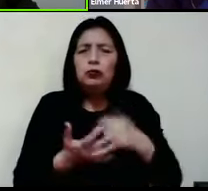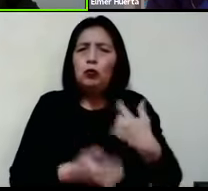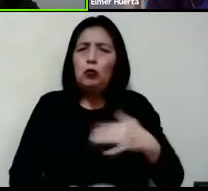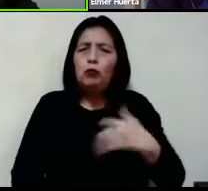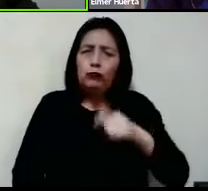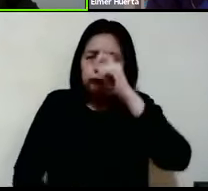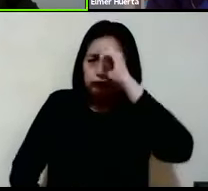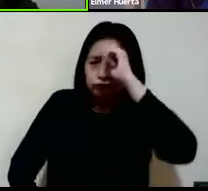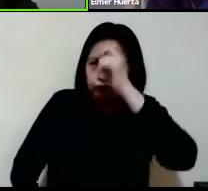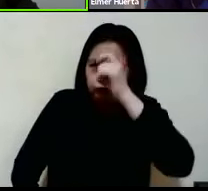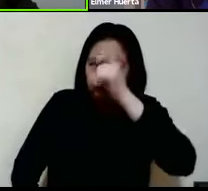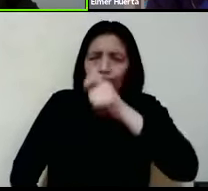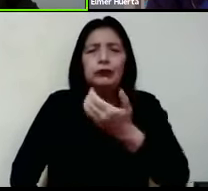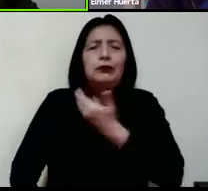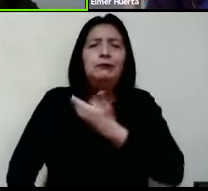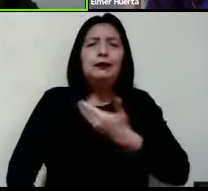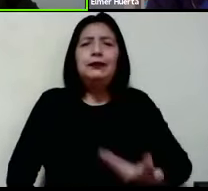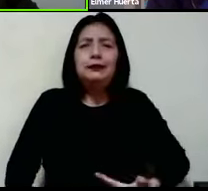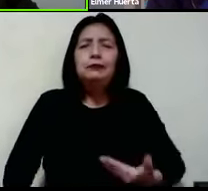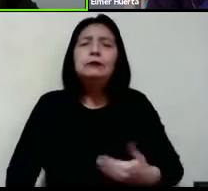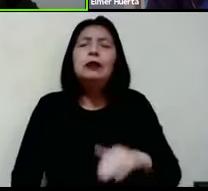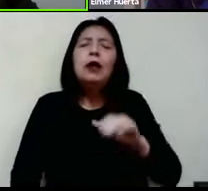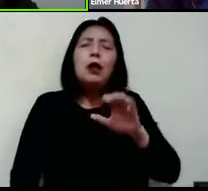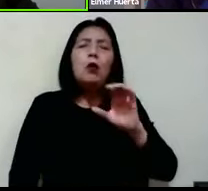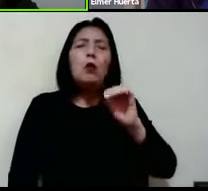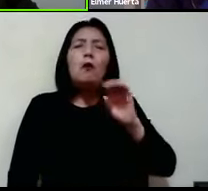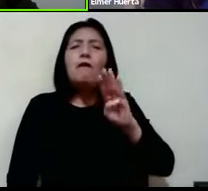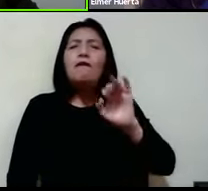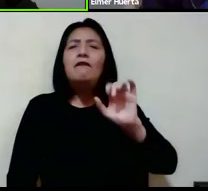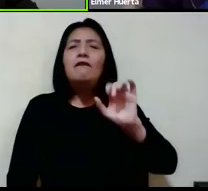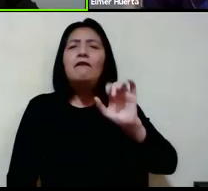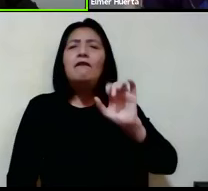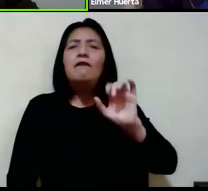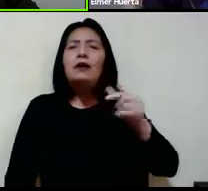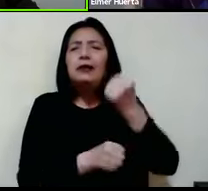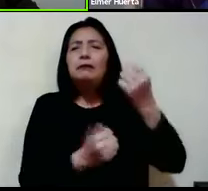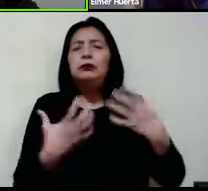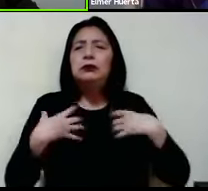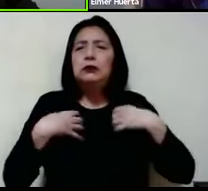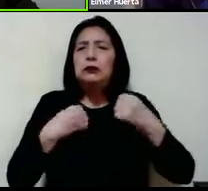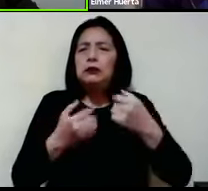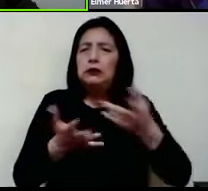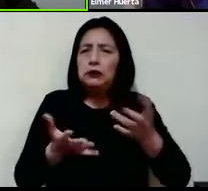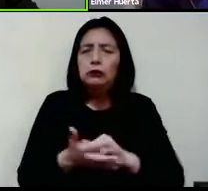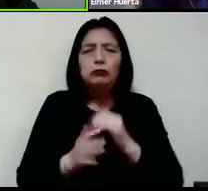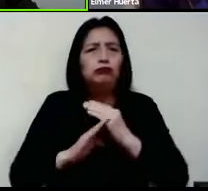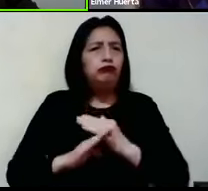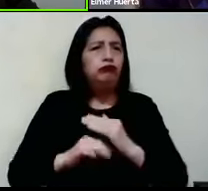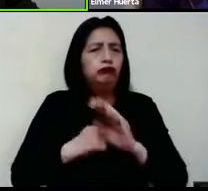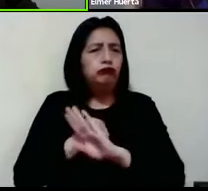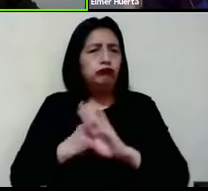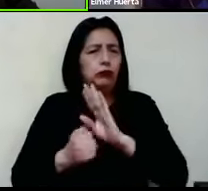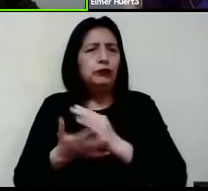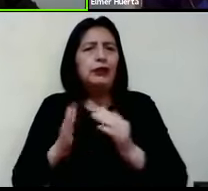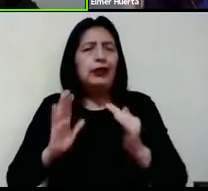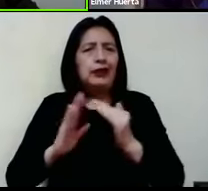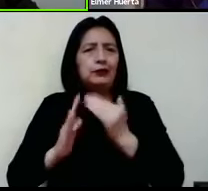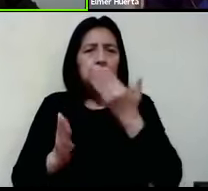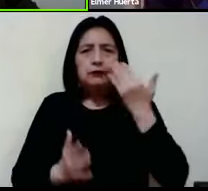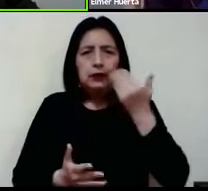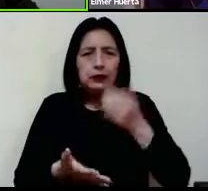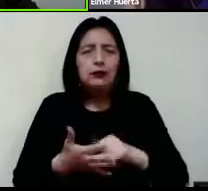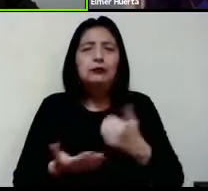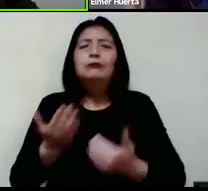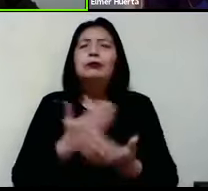distinguido por el presidente Barack Obama con el premio Campeón de Salud Pública y Prevención de la Casa Blanca. Buenos